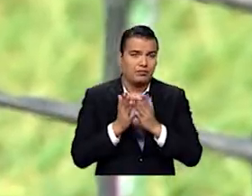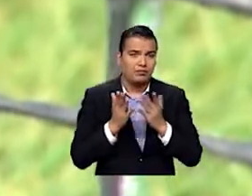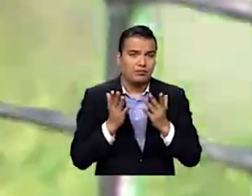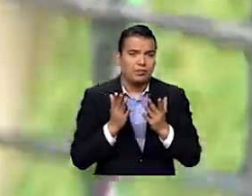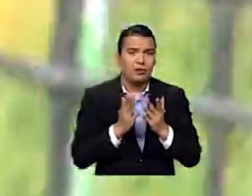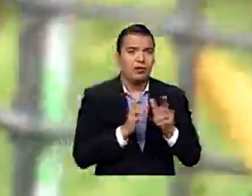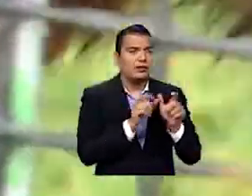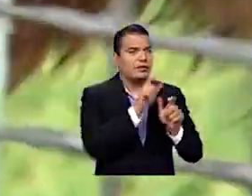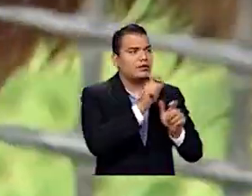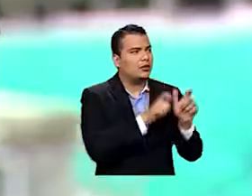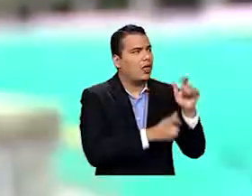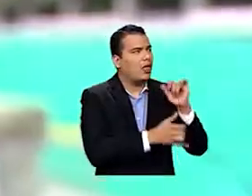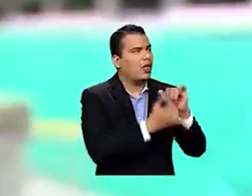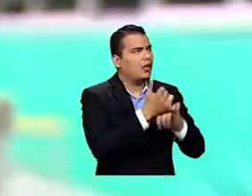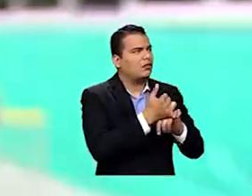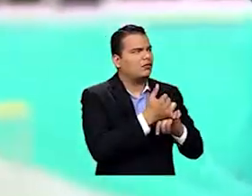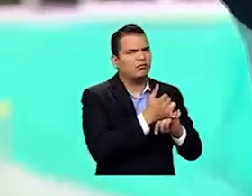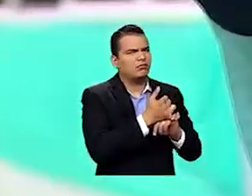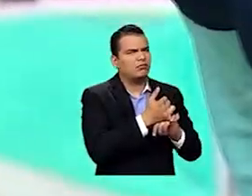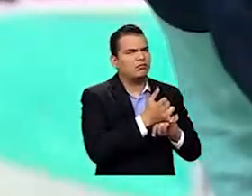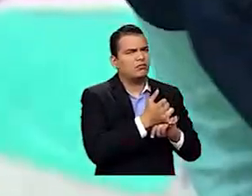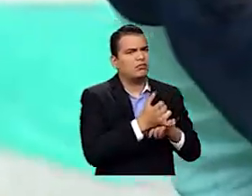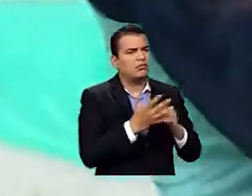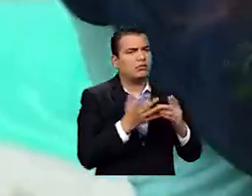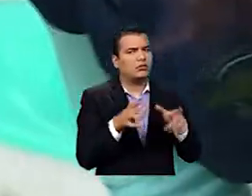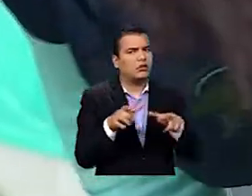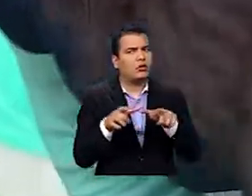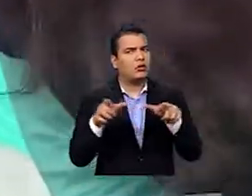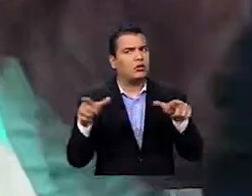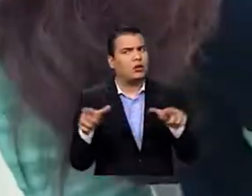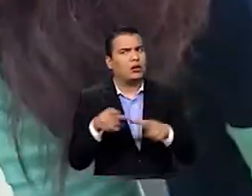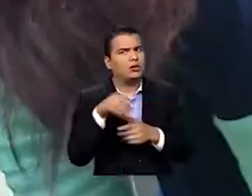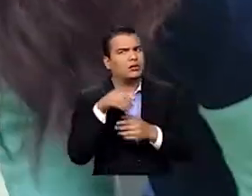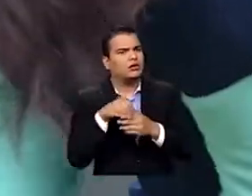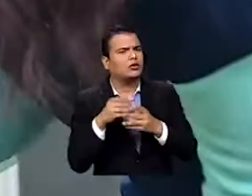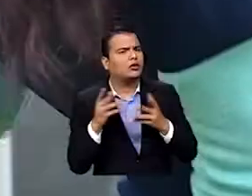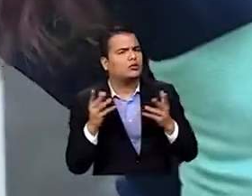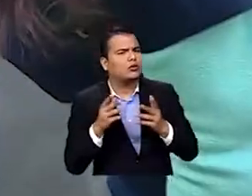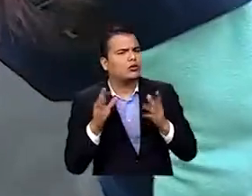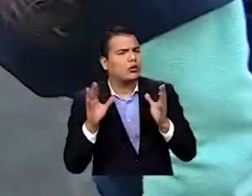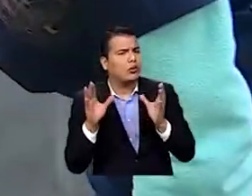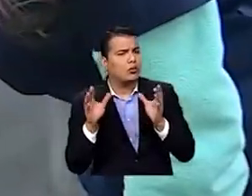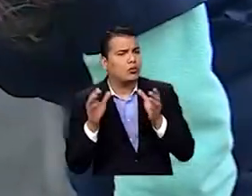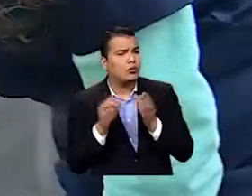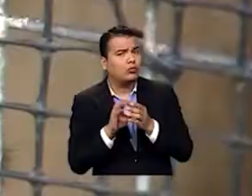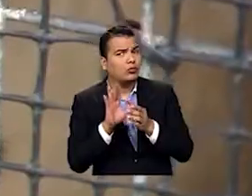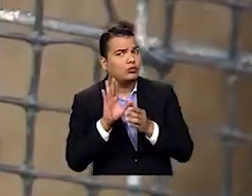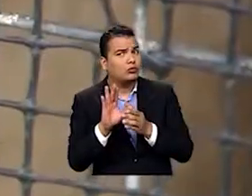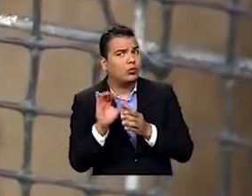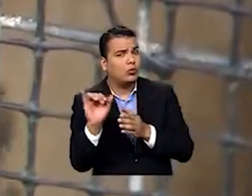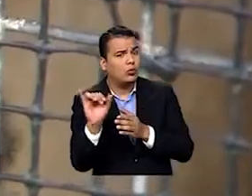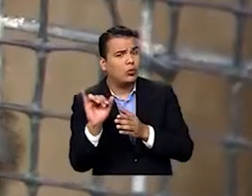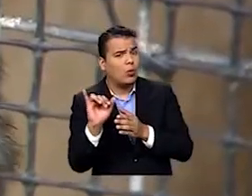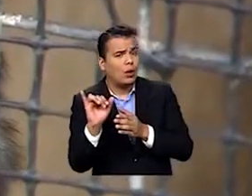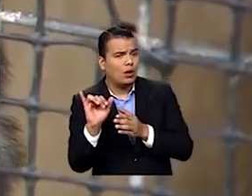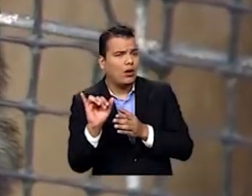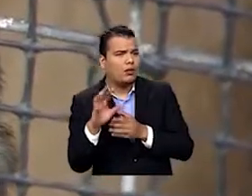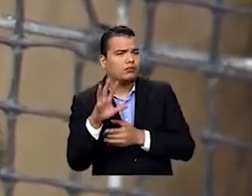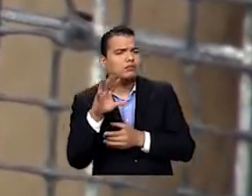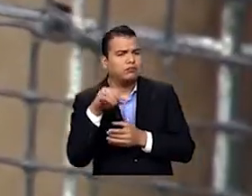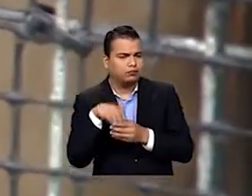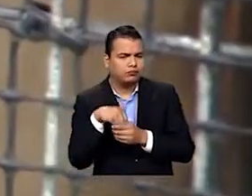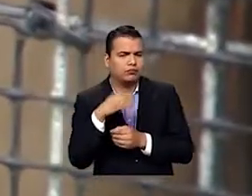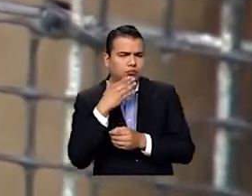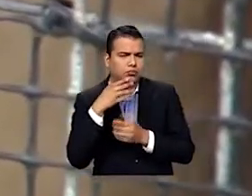habituamiento a humanos, y si se sabe el origen geográfico y se encuentra una población natural de la especie, el animal